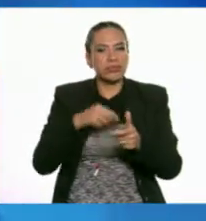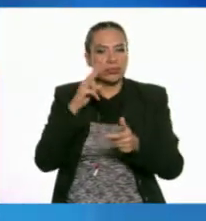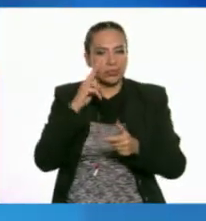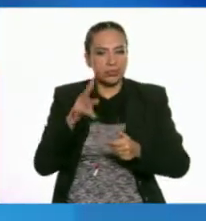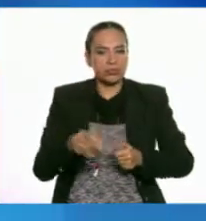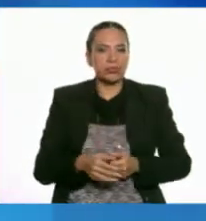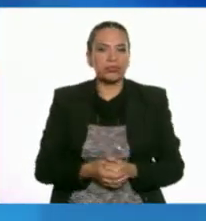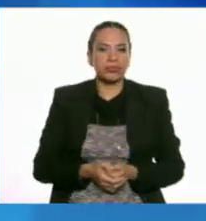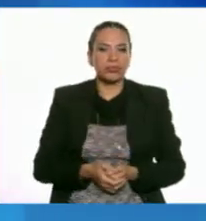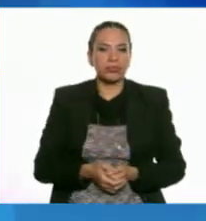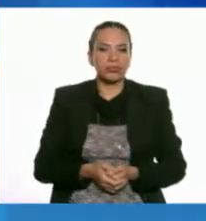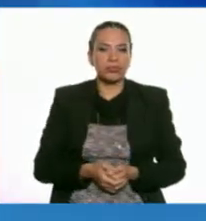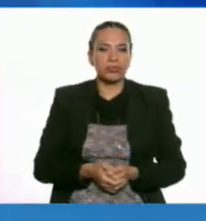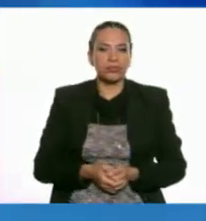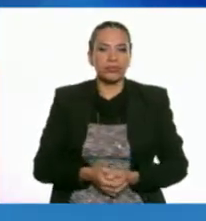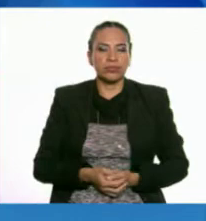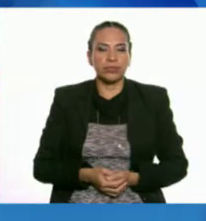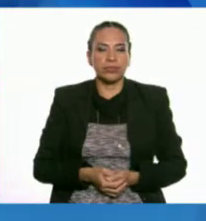verlo.